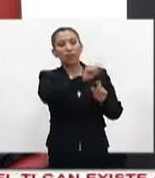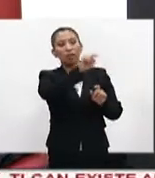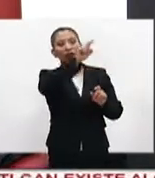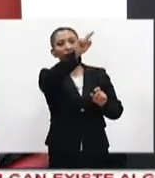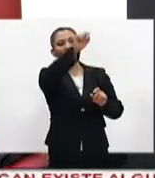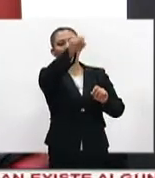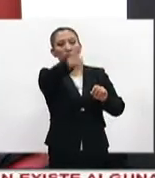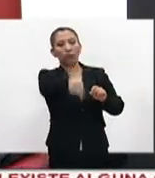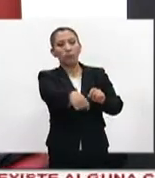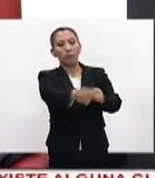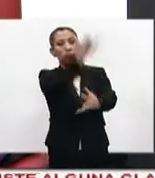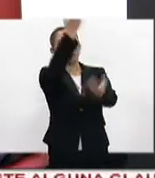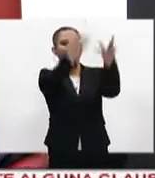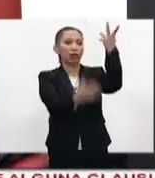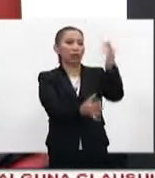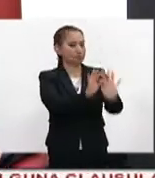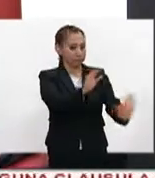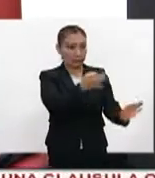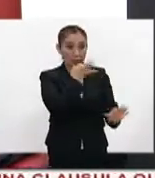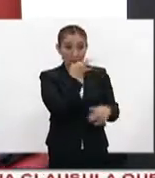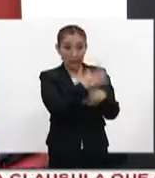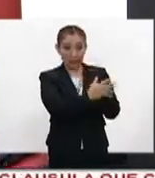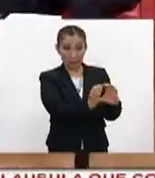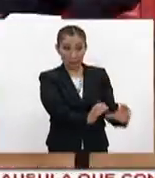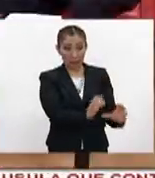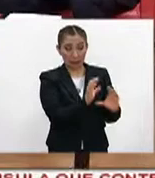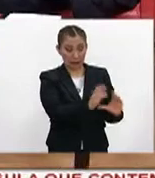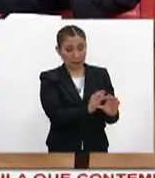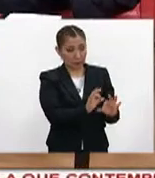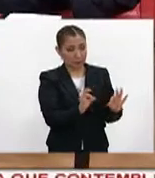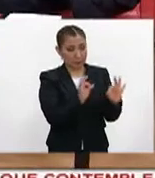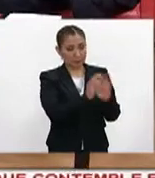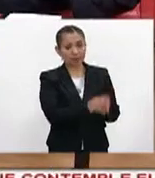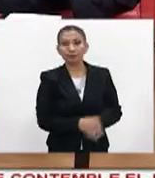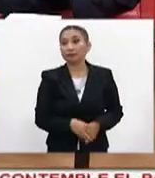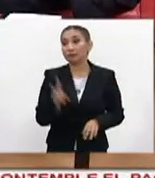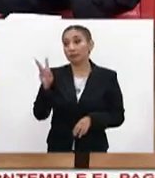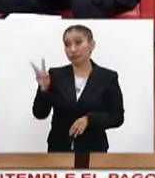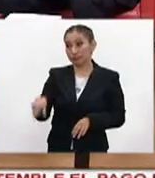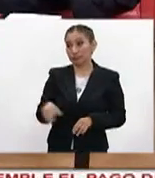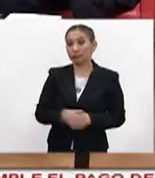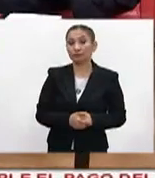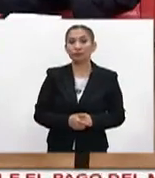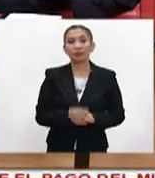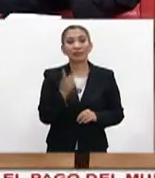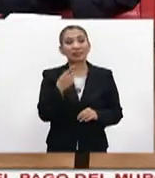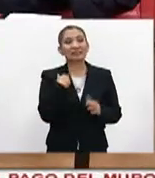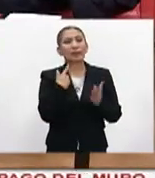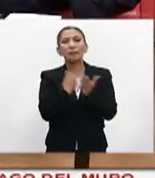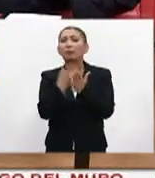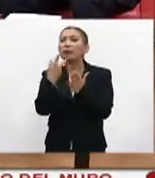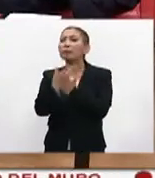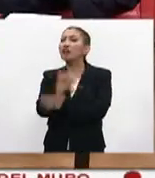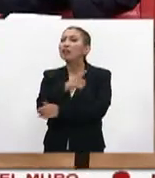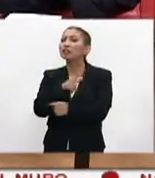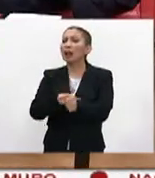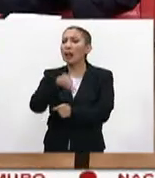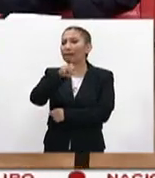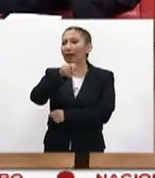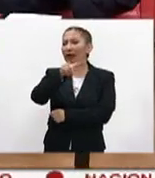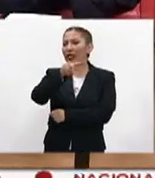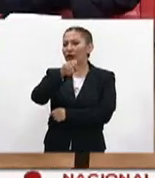pueda provocar un incendio. Entonces es muy importante tener ese cuidado. Claro, sin duda alguna. Este Premio Nacional al